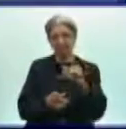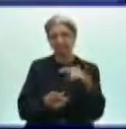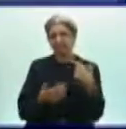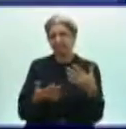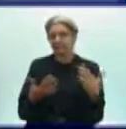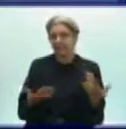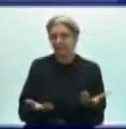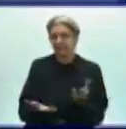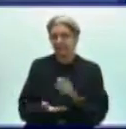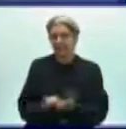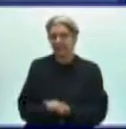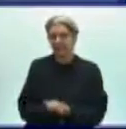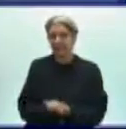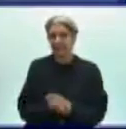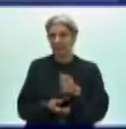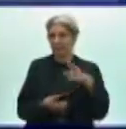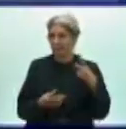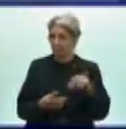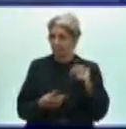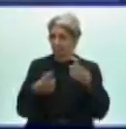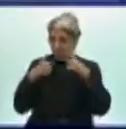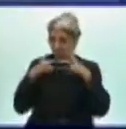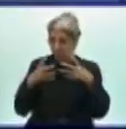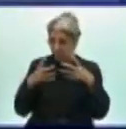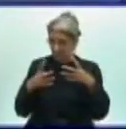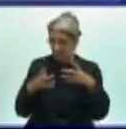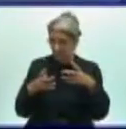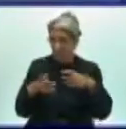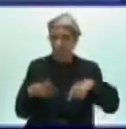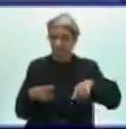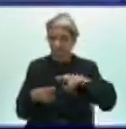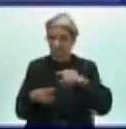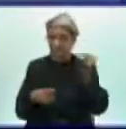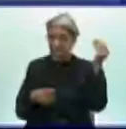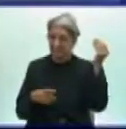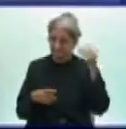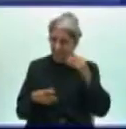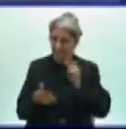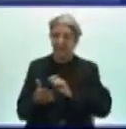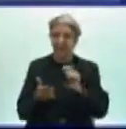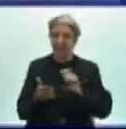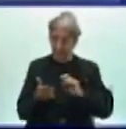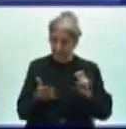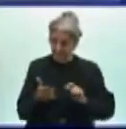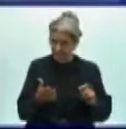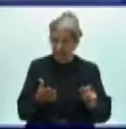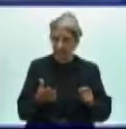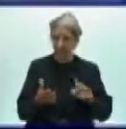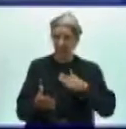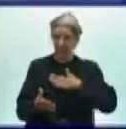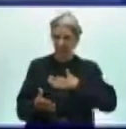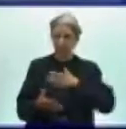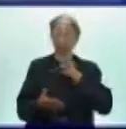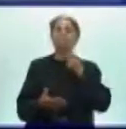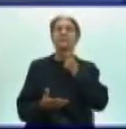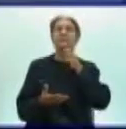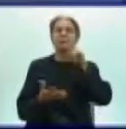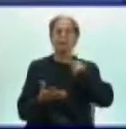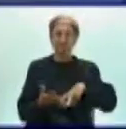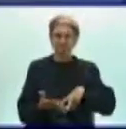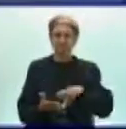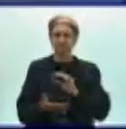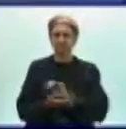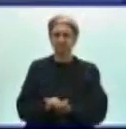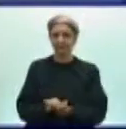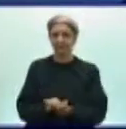las actividades, es lo más importante de estos encuentros, por eso es importante que ustedes las puedan anotar y las puedan tener para autoevaluarse, ya lo decía.